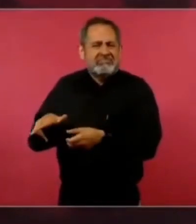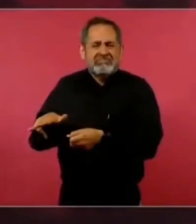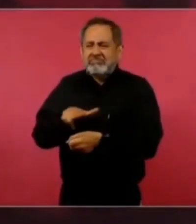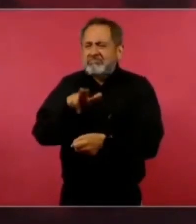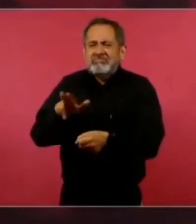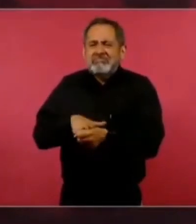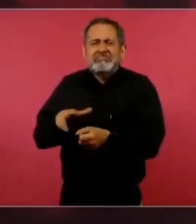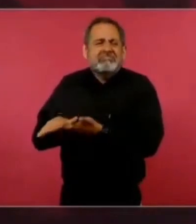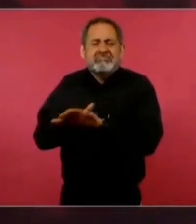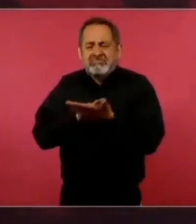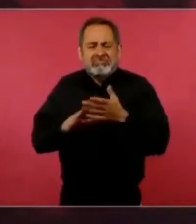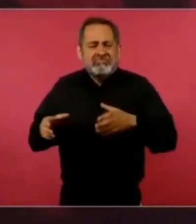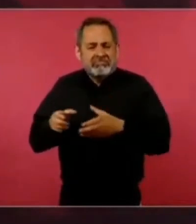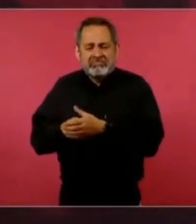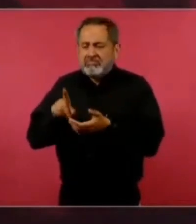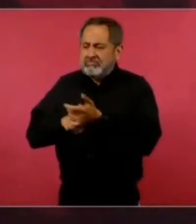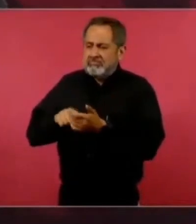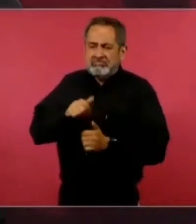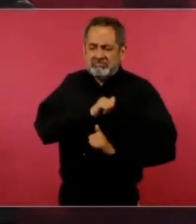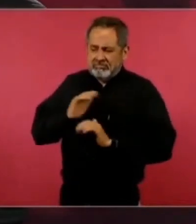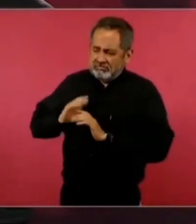de militares,